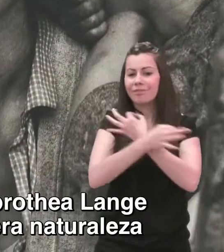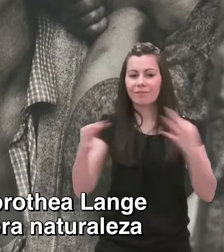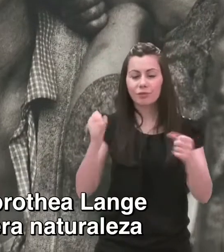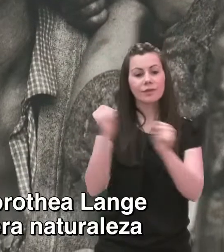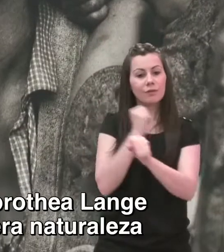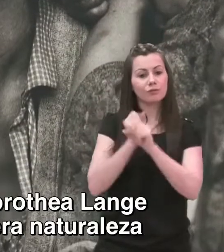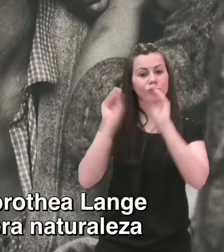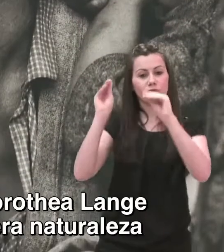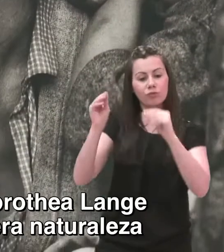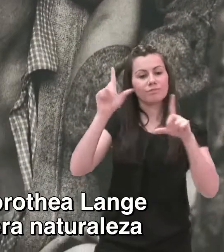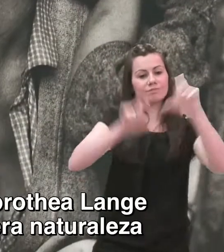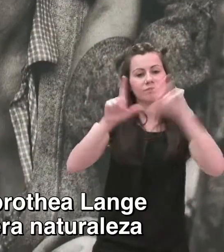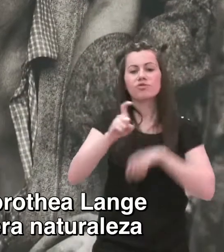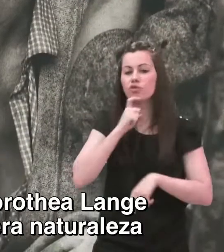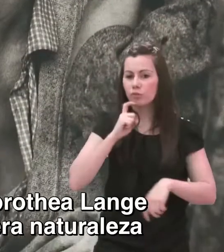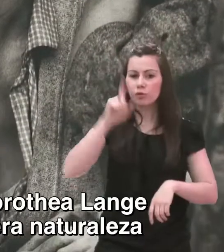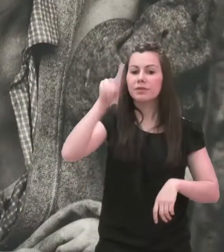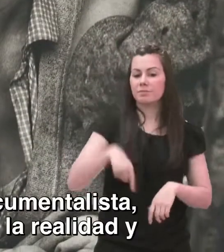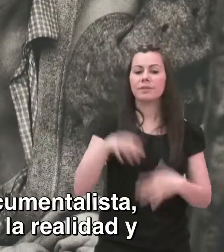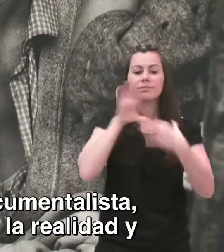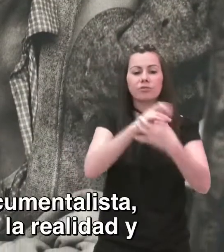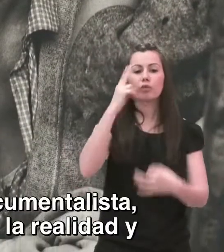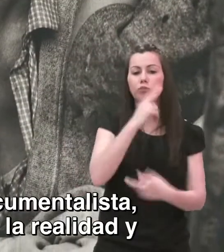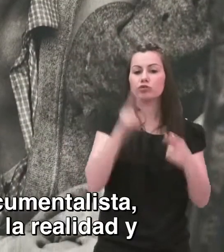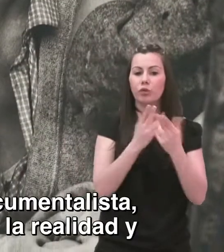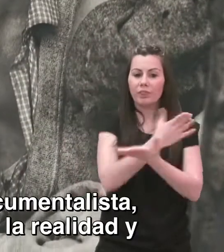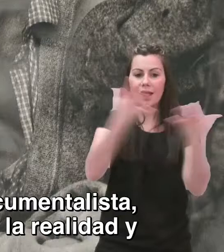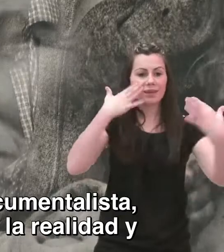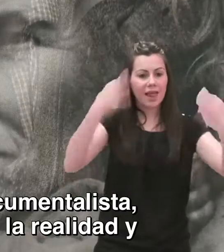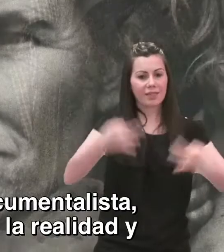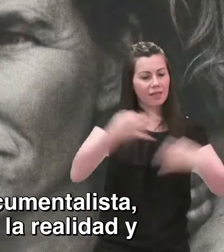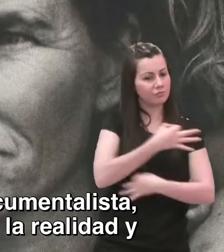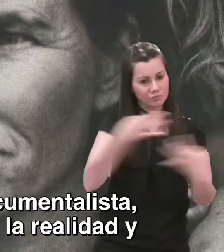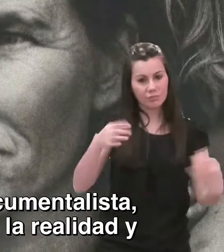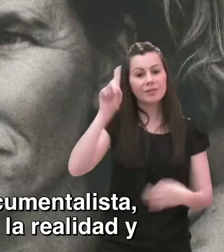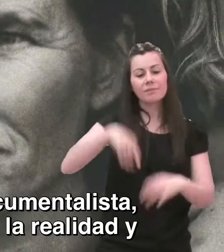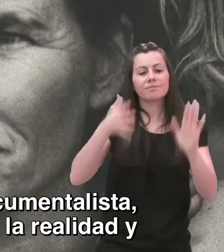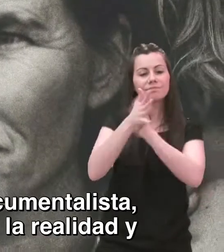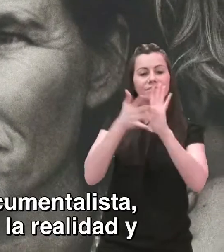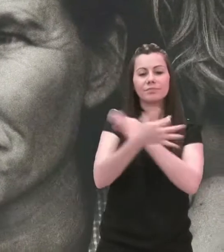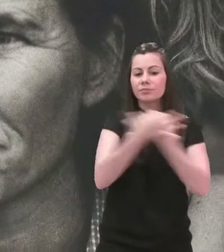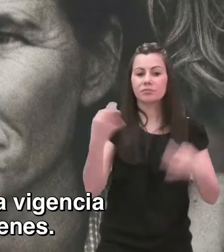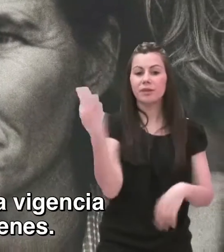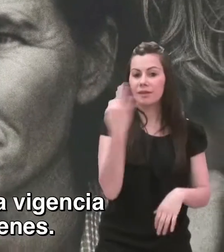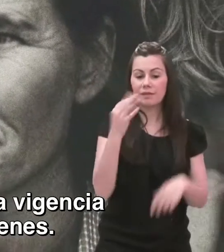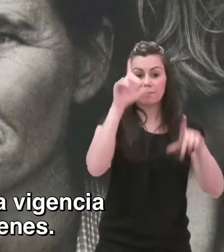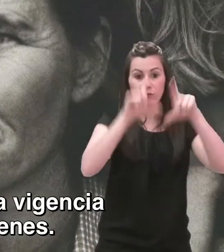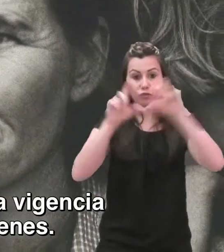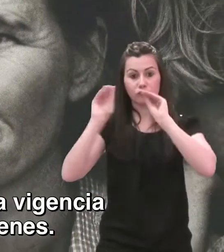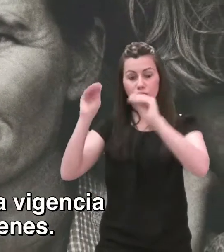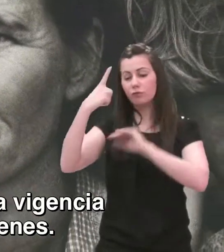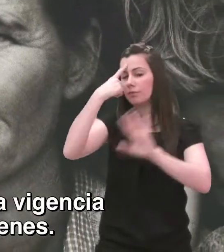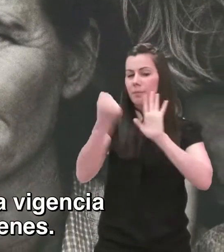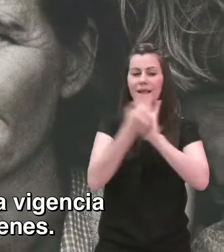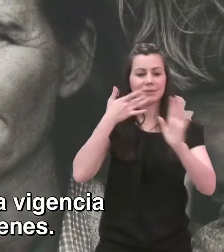Dorothea Lange sintetizan la verdadera naturaleza de su trabajo de documentalista, su compromiso con la realidad, y explican la